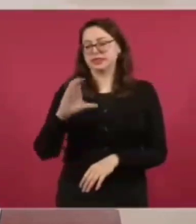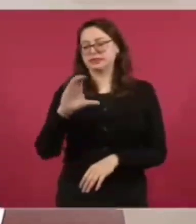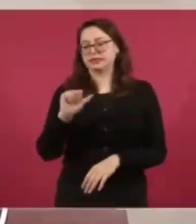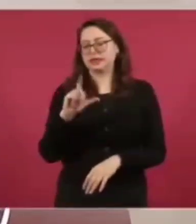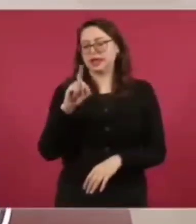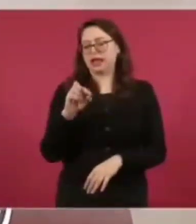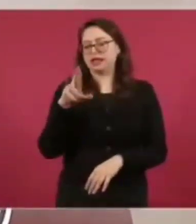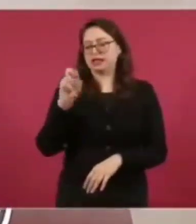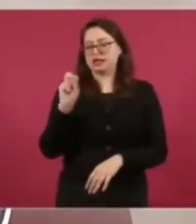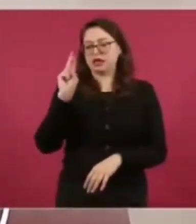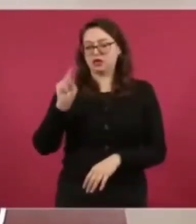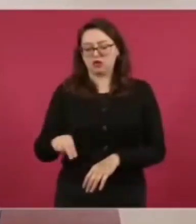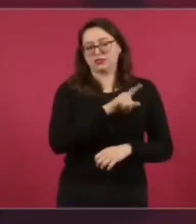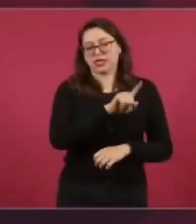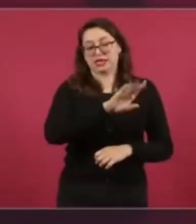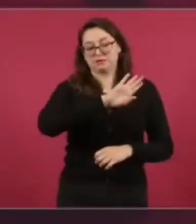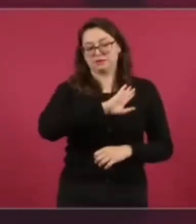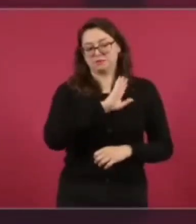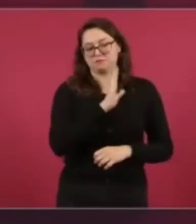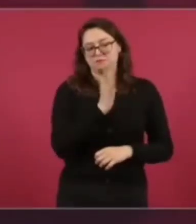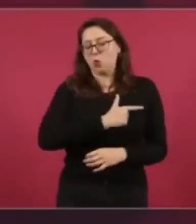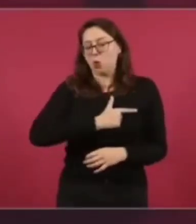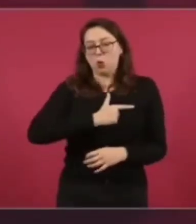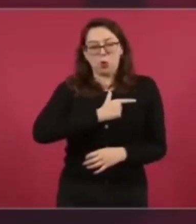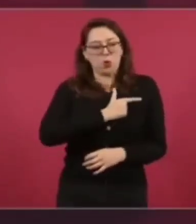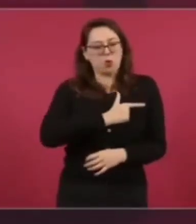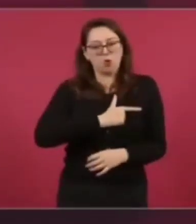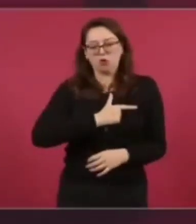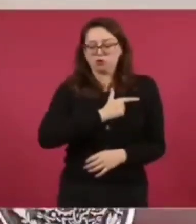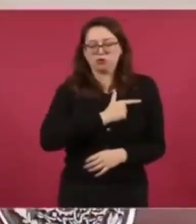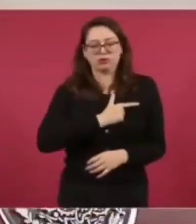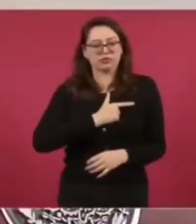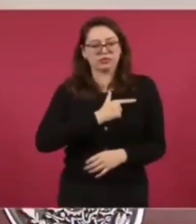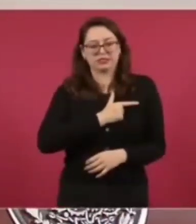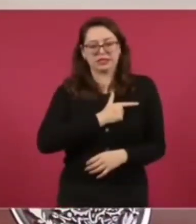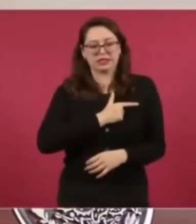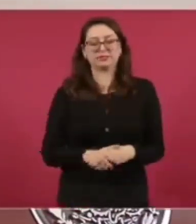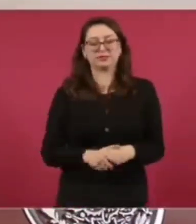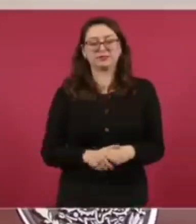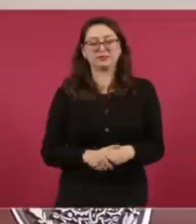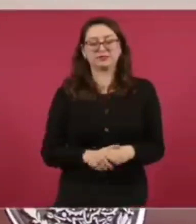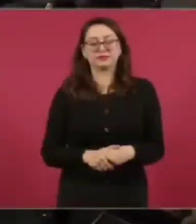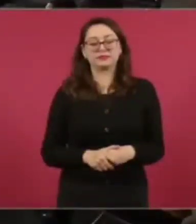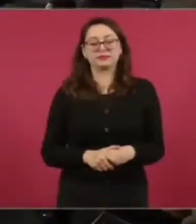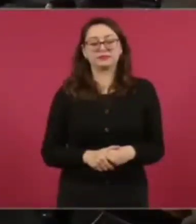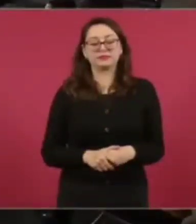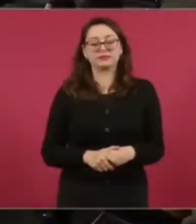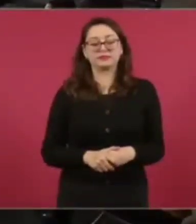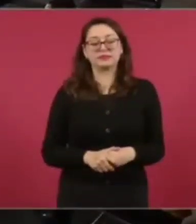predilecta, extranjera, era, le acabo de mencionar, Repsol.